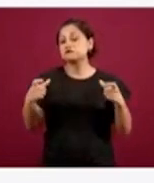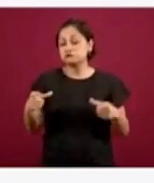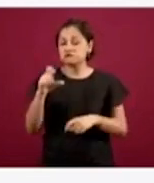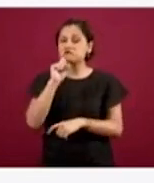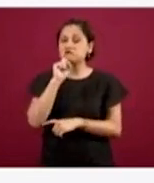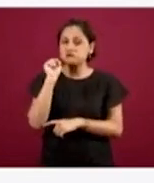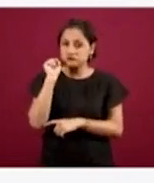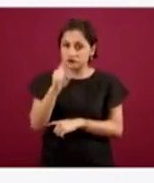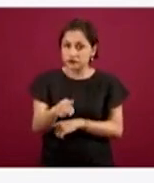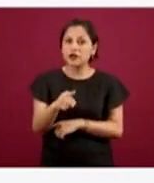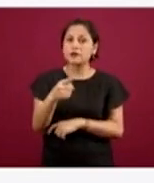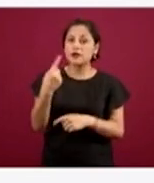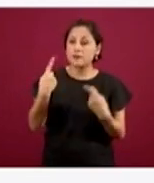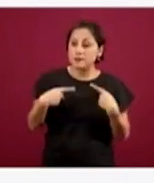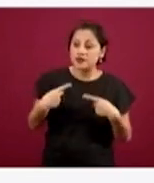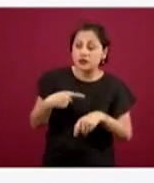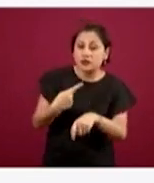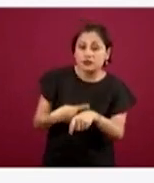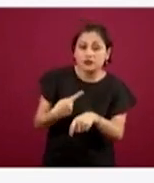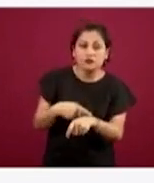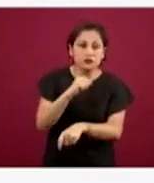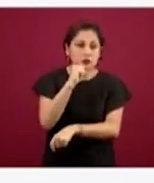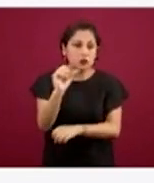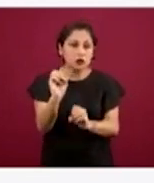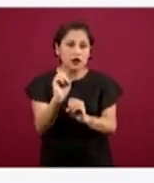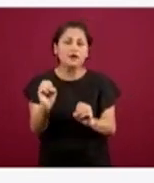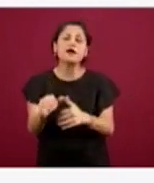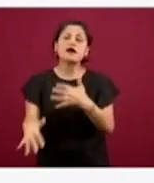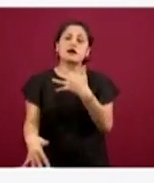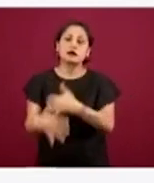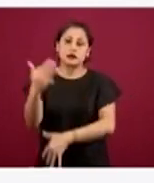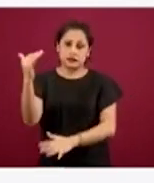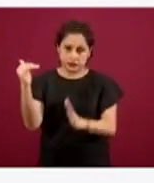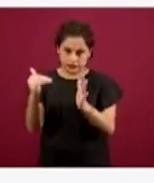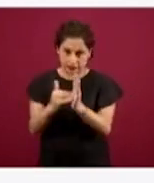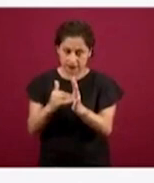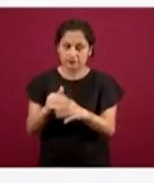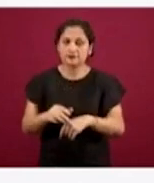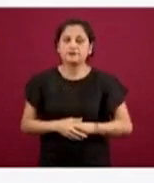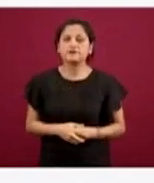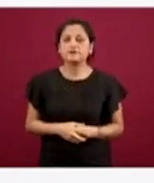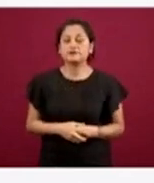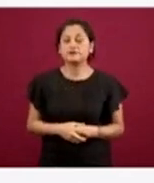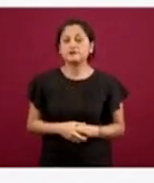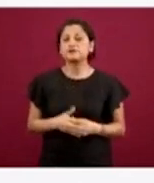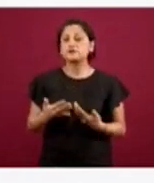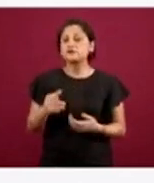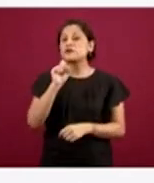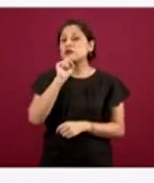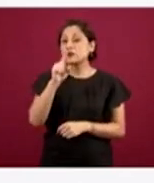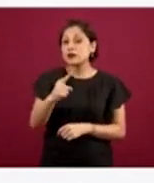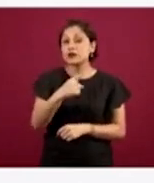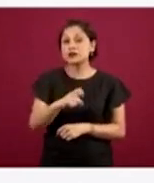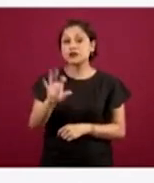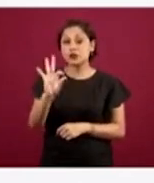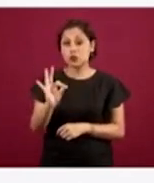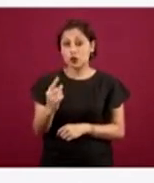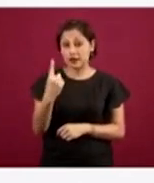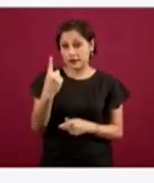de negativos, que ahora ya supera los 15.000, y la ocurrencia de 141